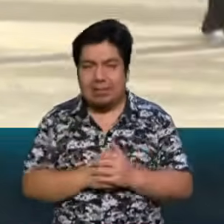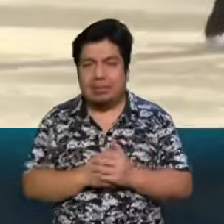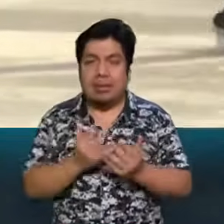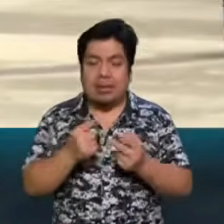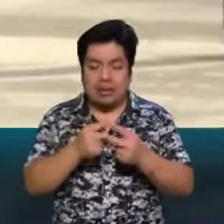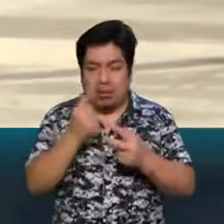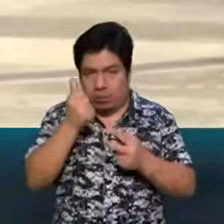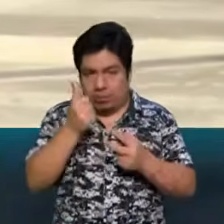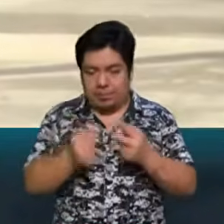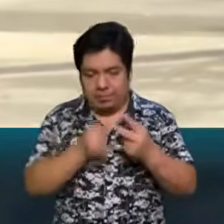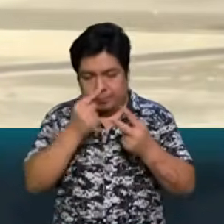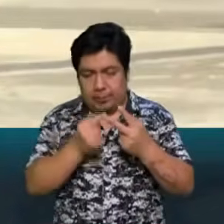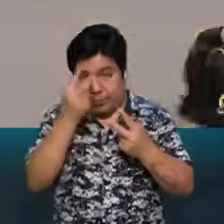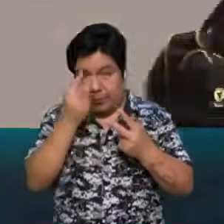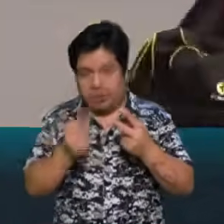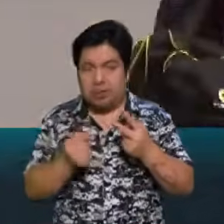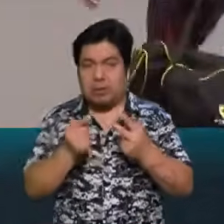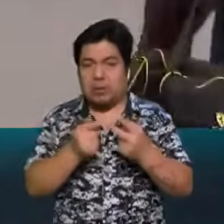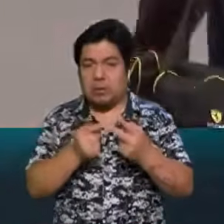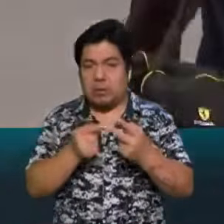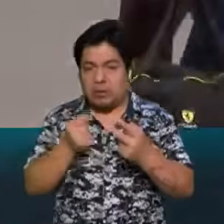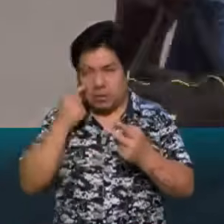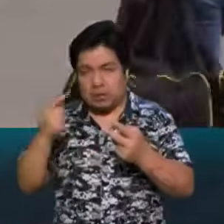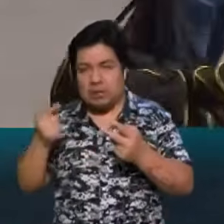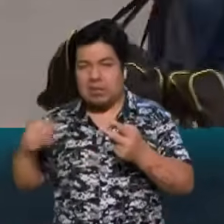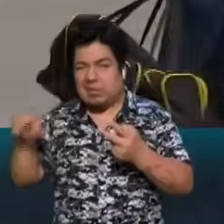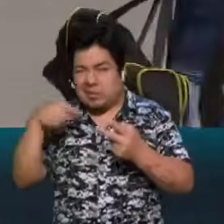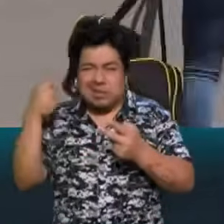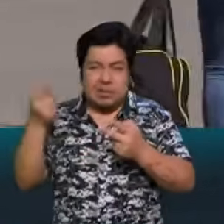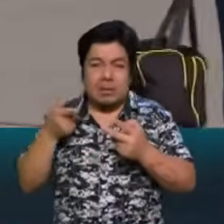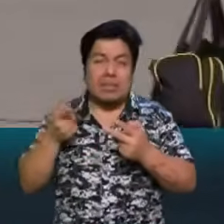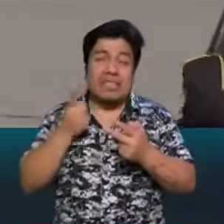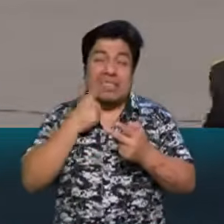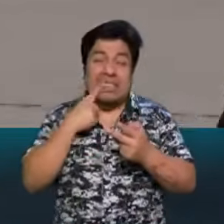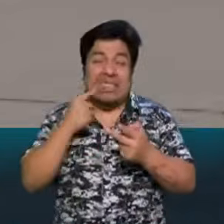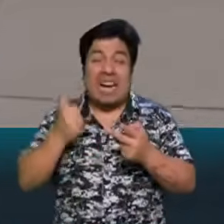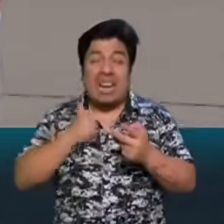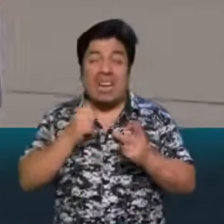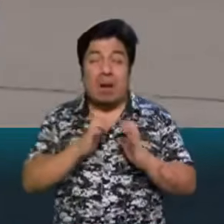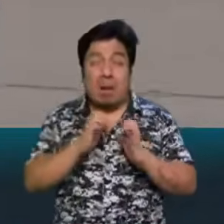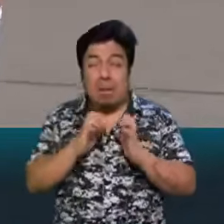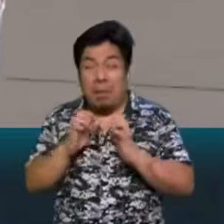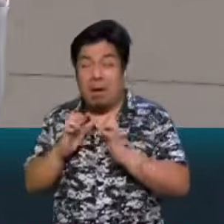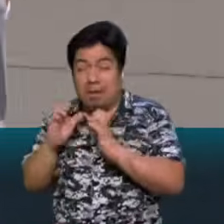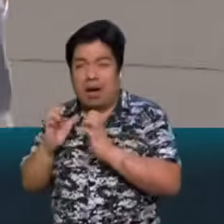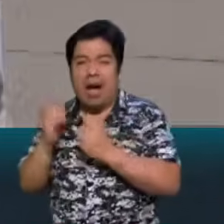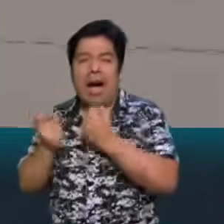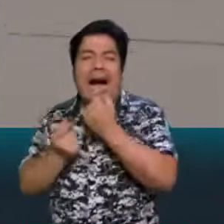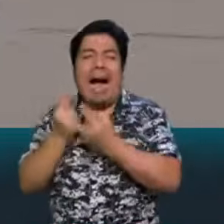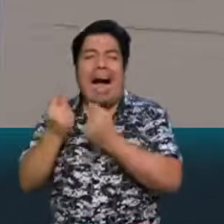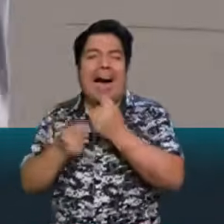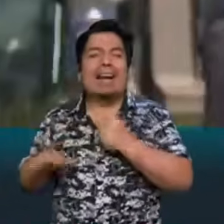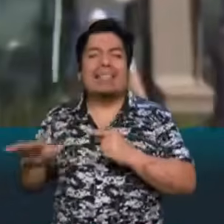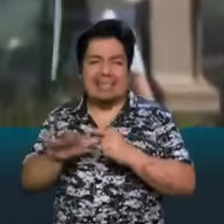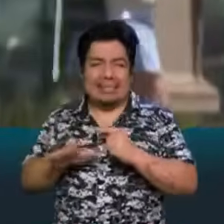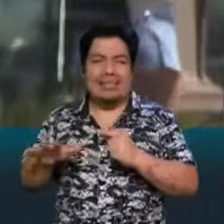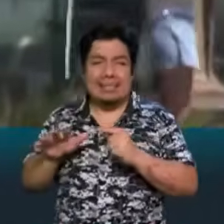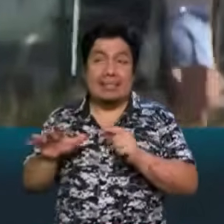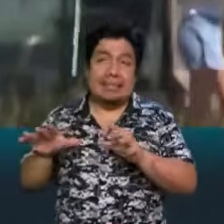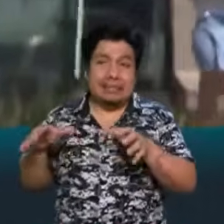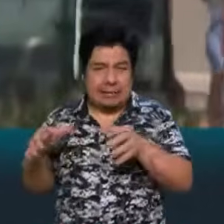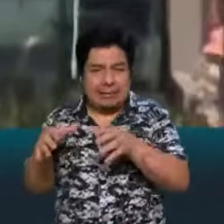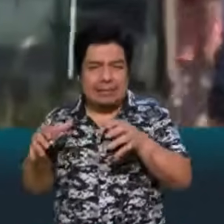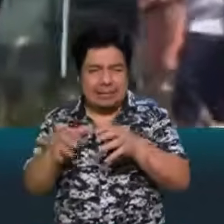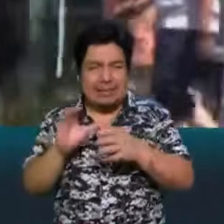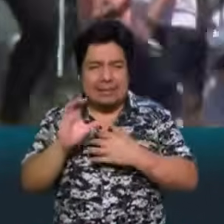dos tiene que ver con evitar la especulación inmobiliaria, como lo que se hace en algunas partes